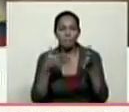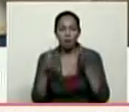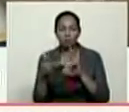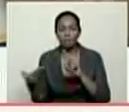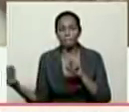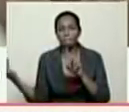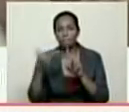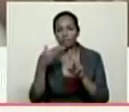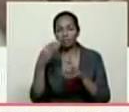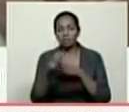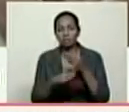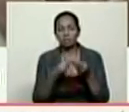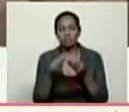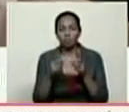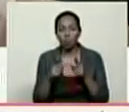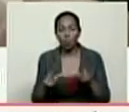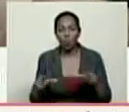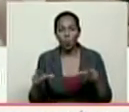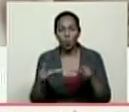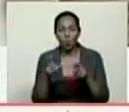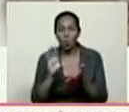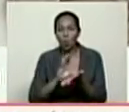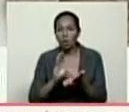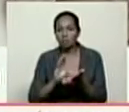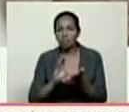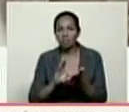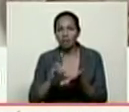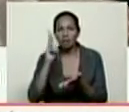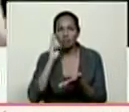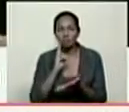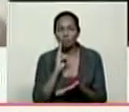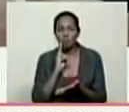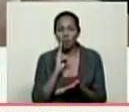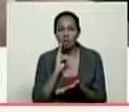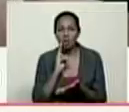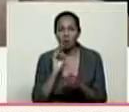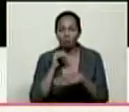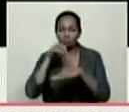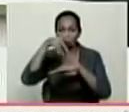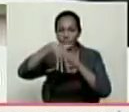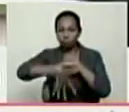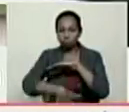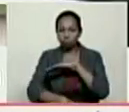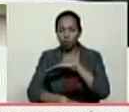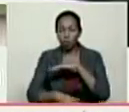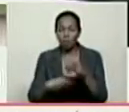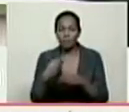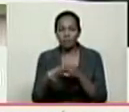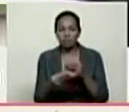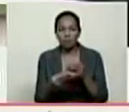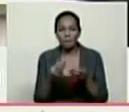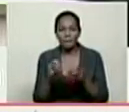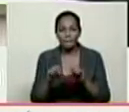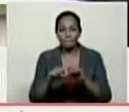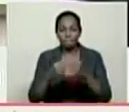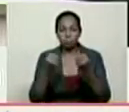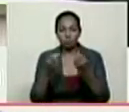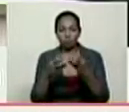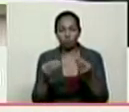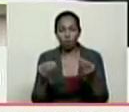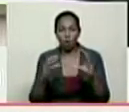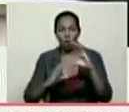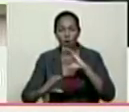contra la central hidroeléctrica Simón Bolívar en Guri para impedir a toda costa la